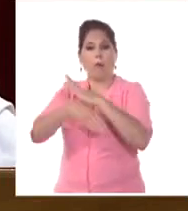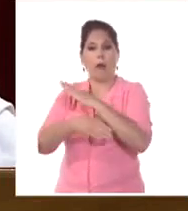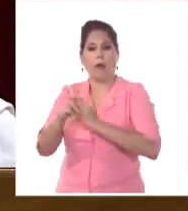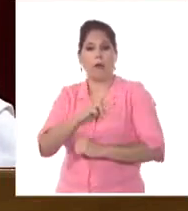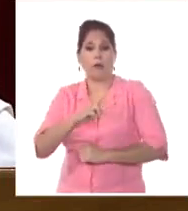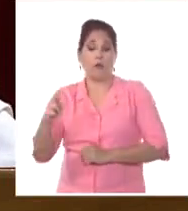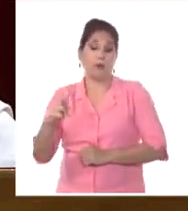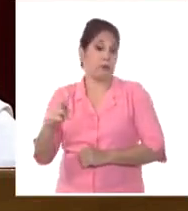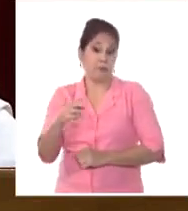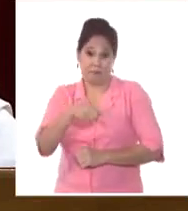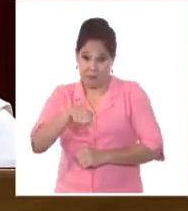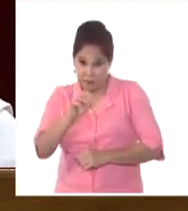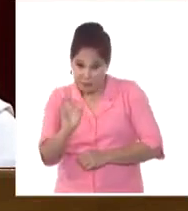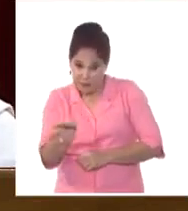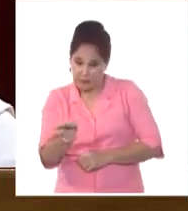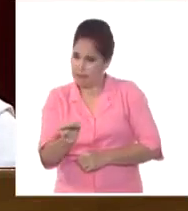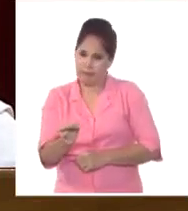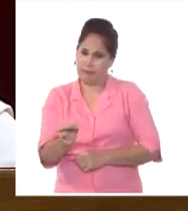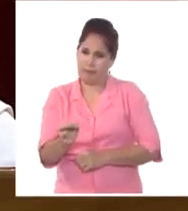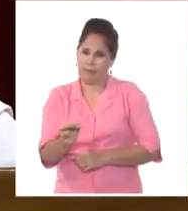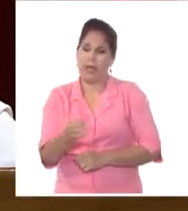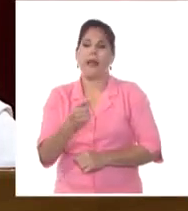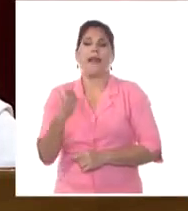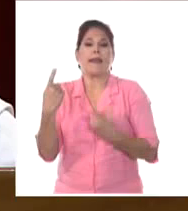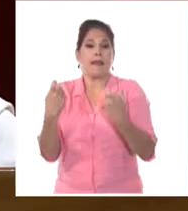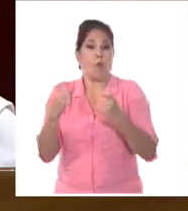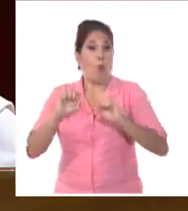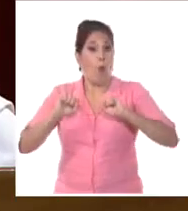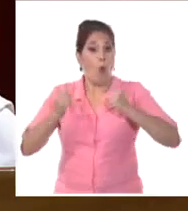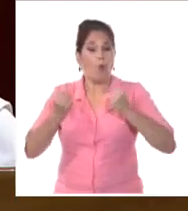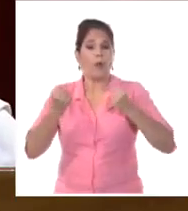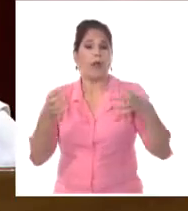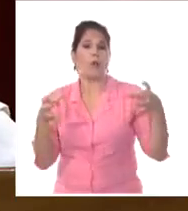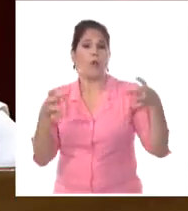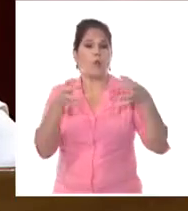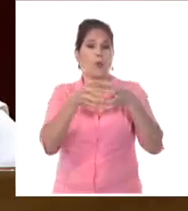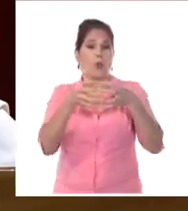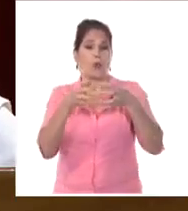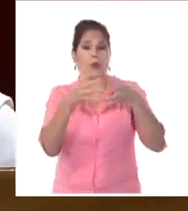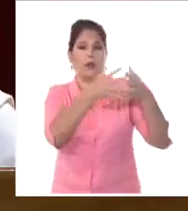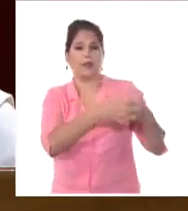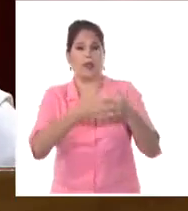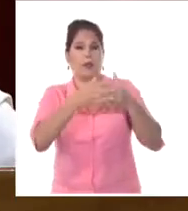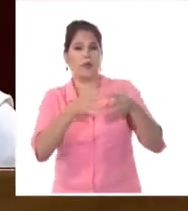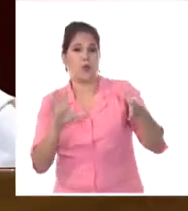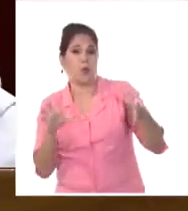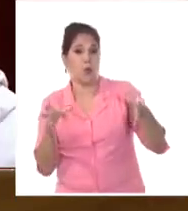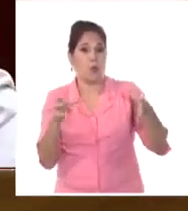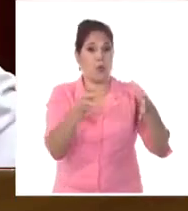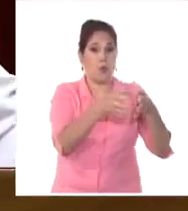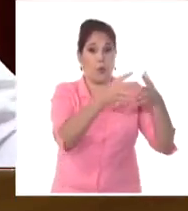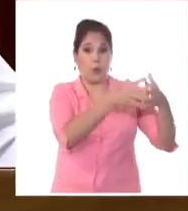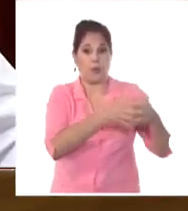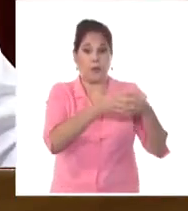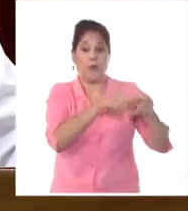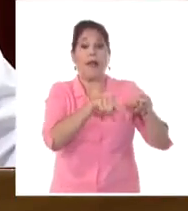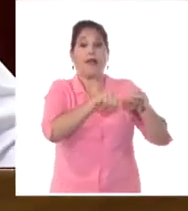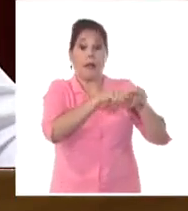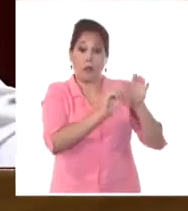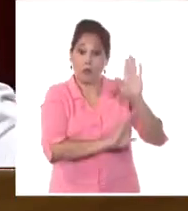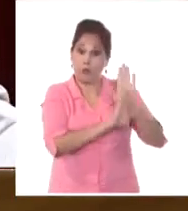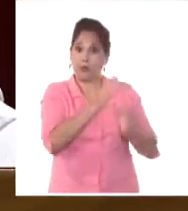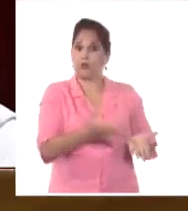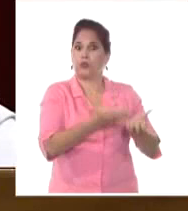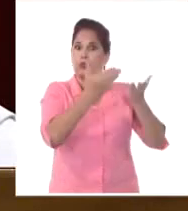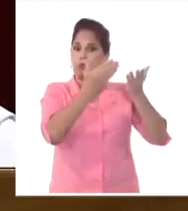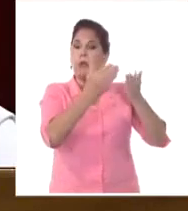por sí sola. Tiene que gravitar necesariamente hacia la Unión Norteamericana y hacia ella exclusivamente, mientras que